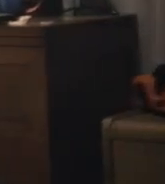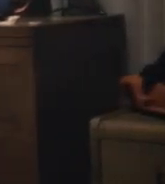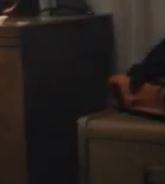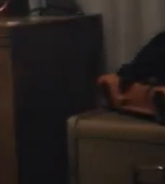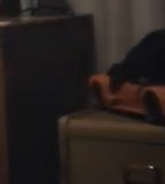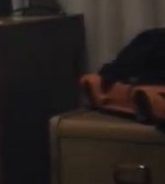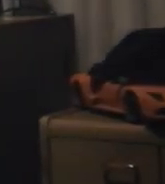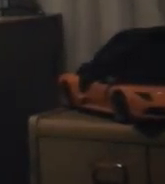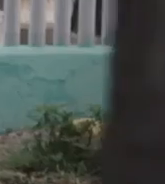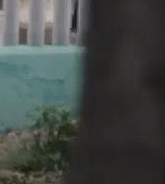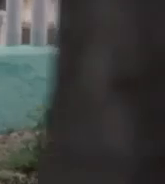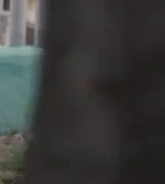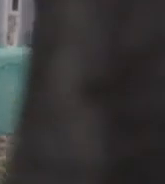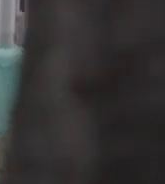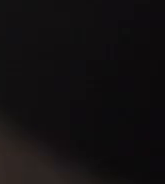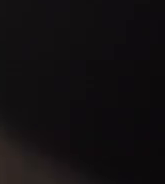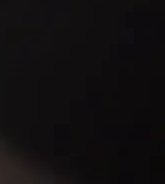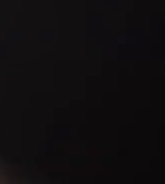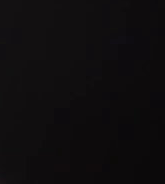Escucha su habitación.